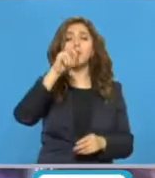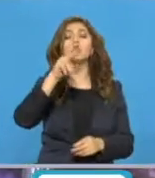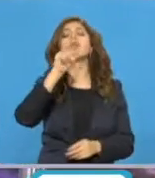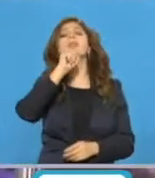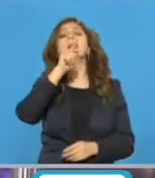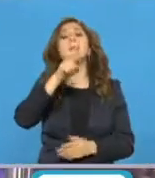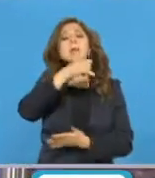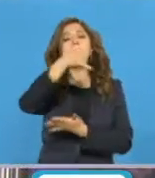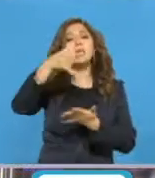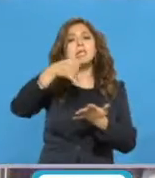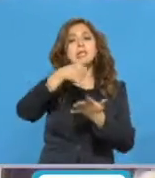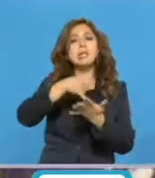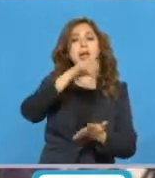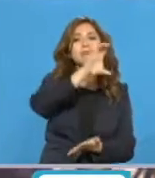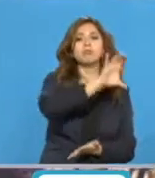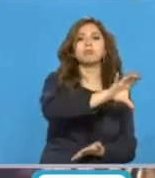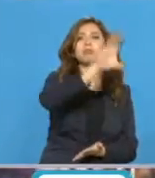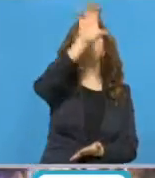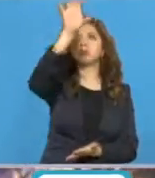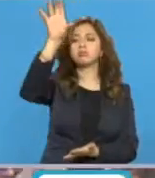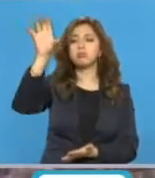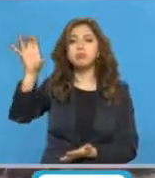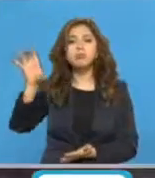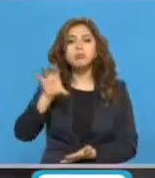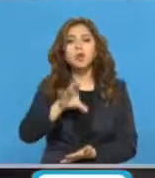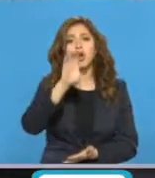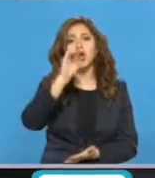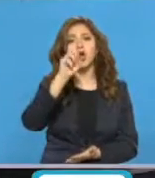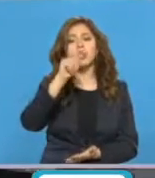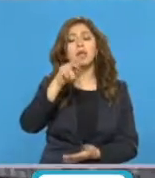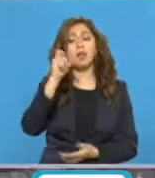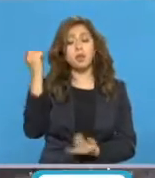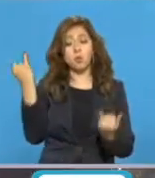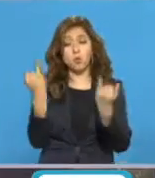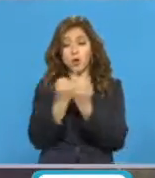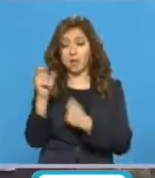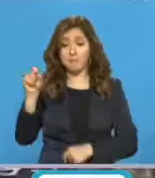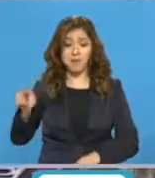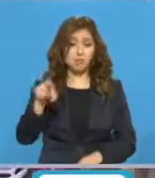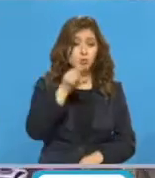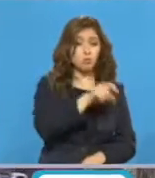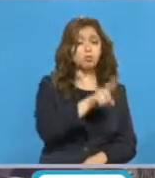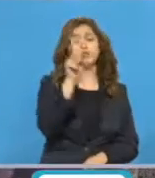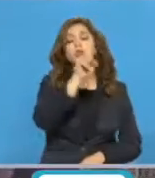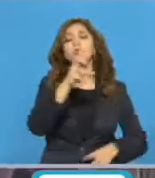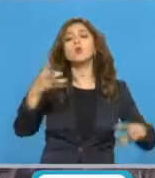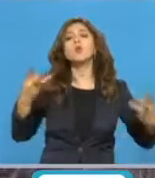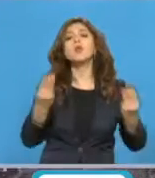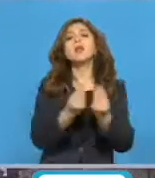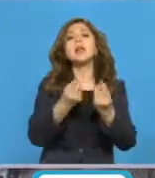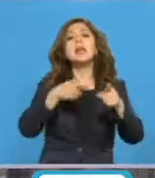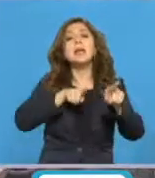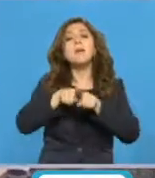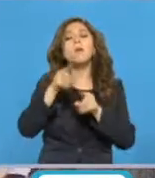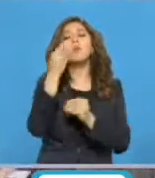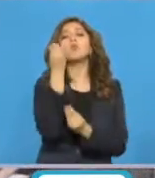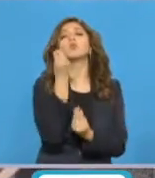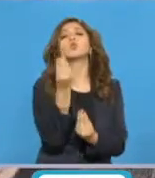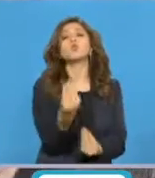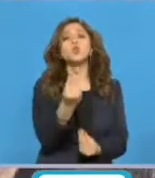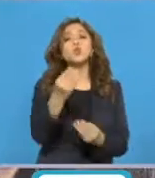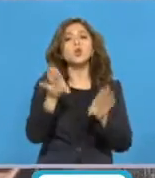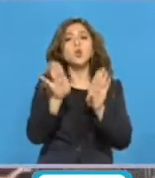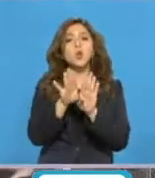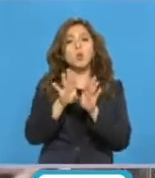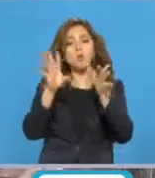continente, saber que nada es similar, criaturas diversas y hermanas, mucha plegaria por